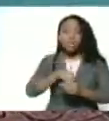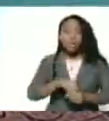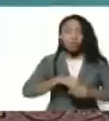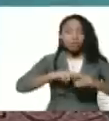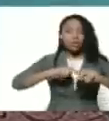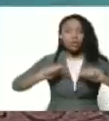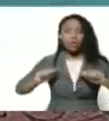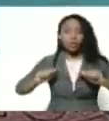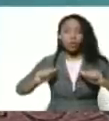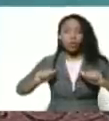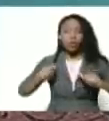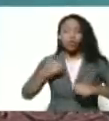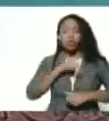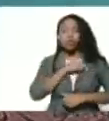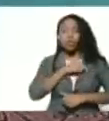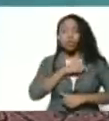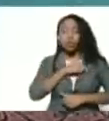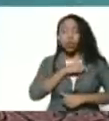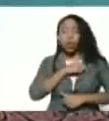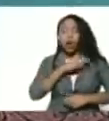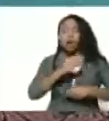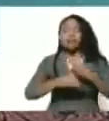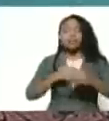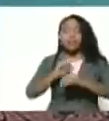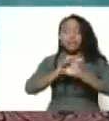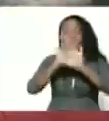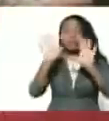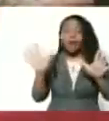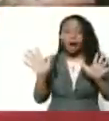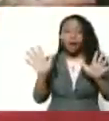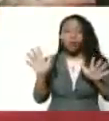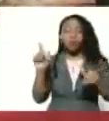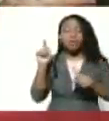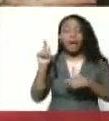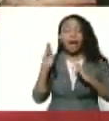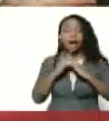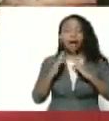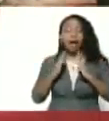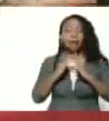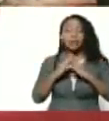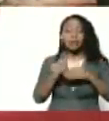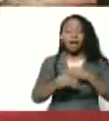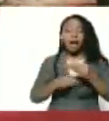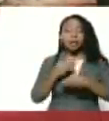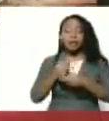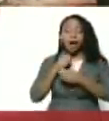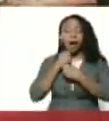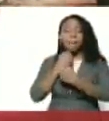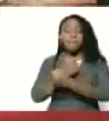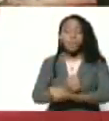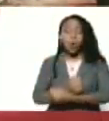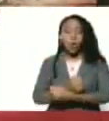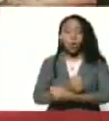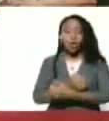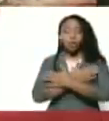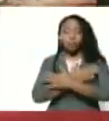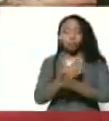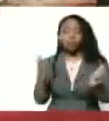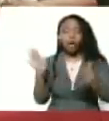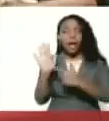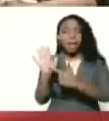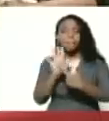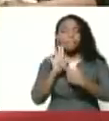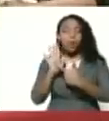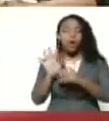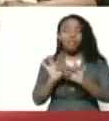territorio. Estamos nosotros, pues, convencidos que desde el hogar se transmite el amor, la solidaridad, el ejemplo